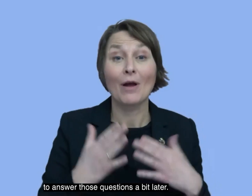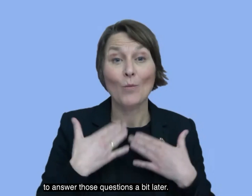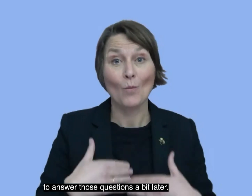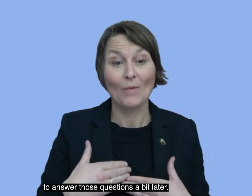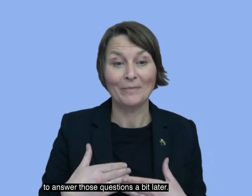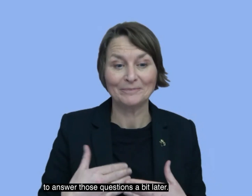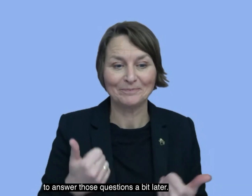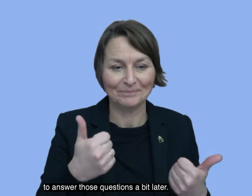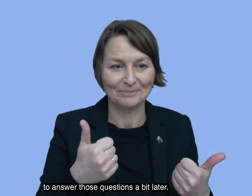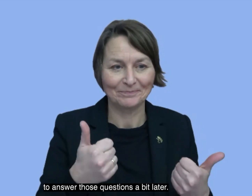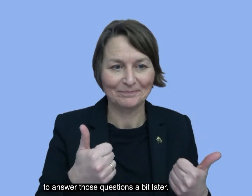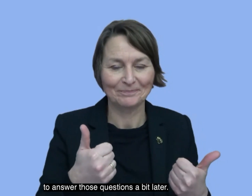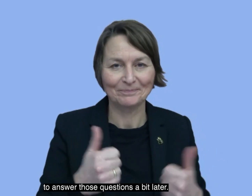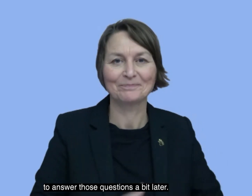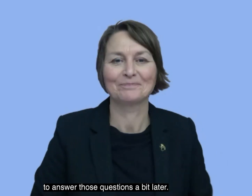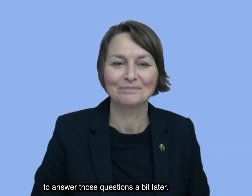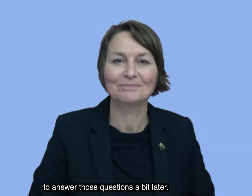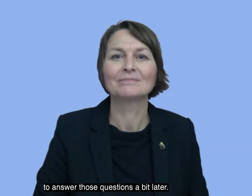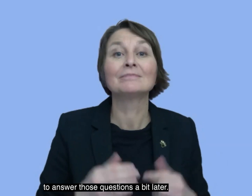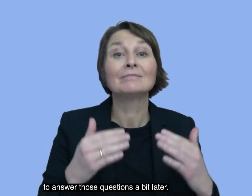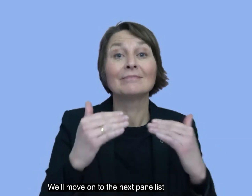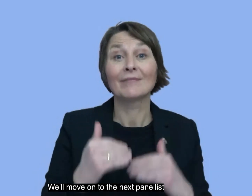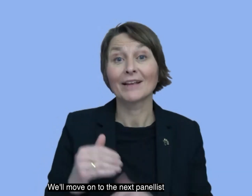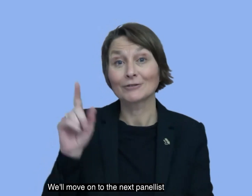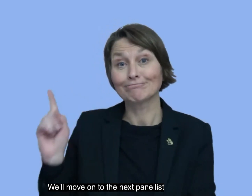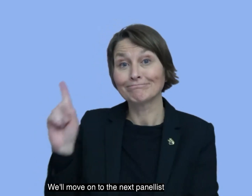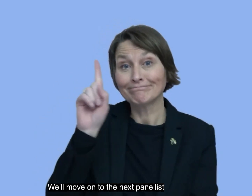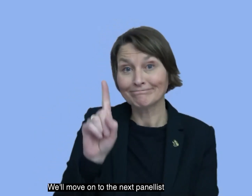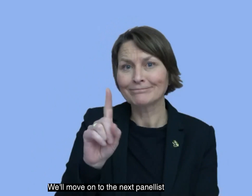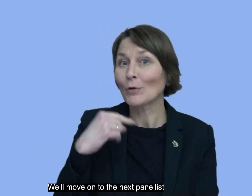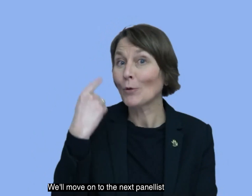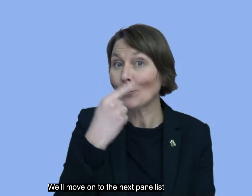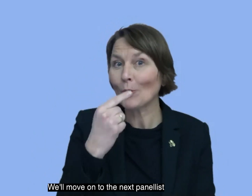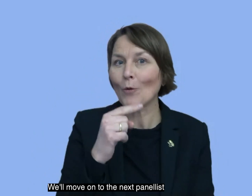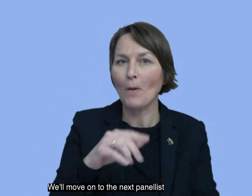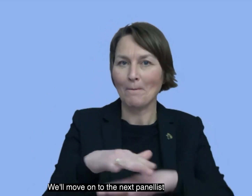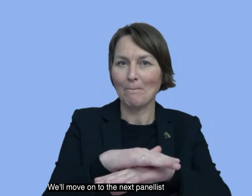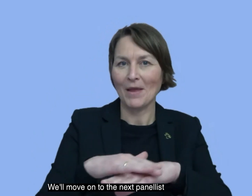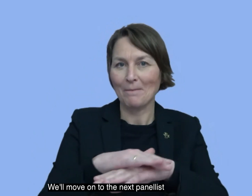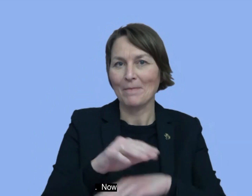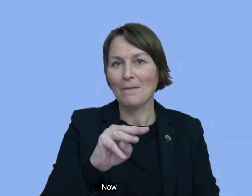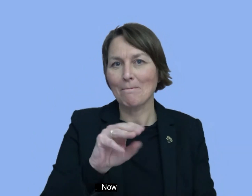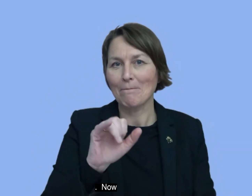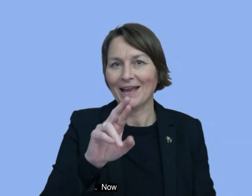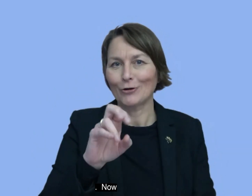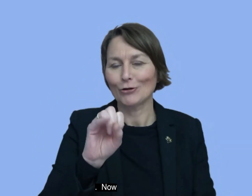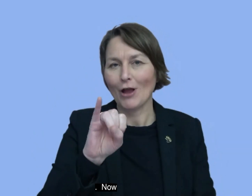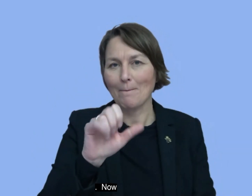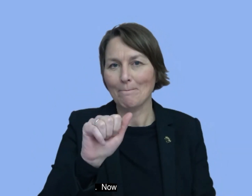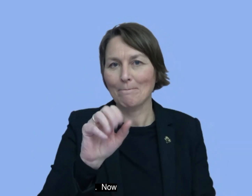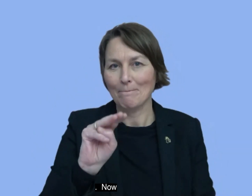contestarlas más adelante. Continuemos entonces con el siguiente panelista.